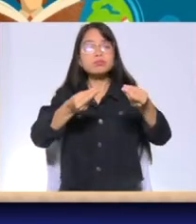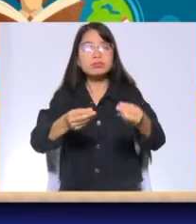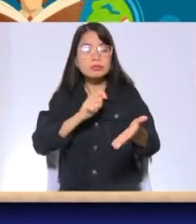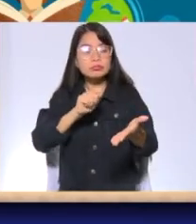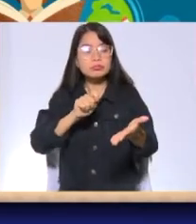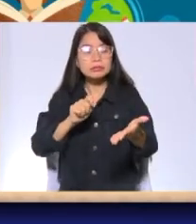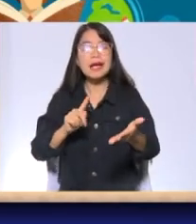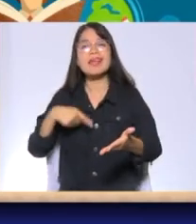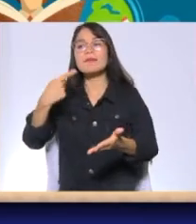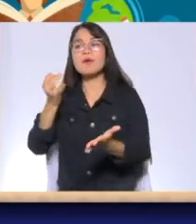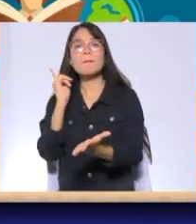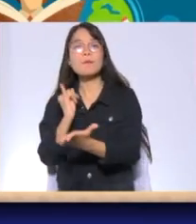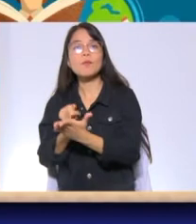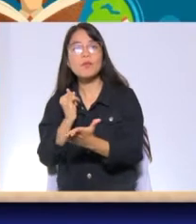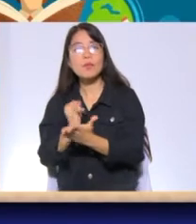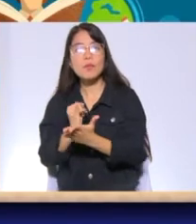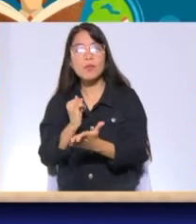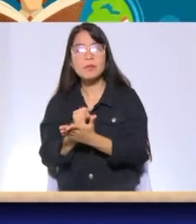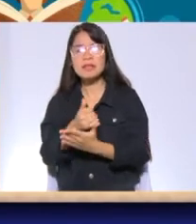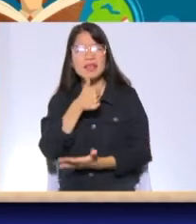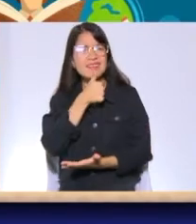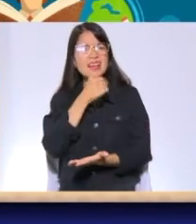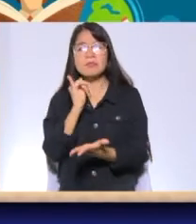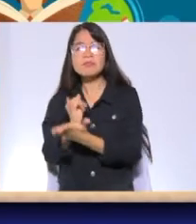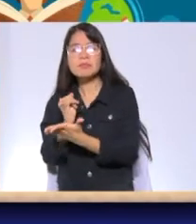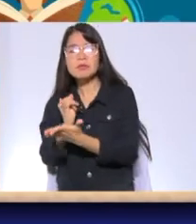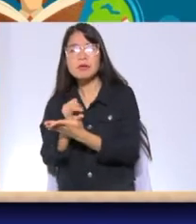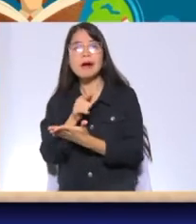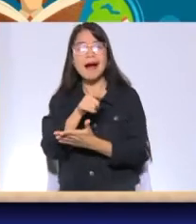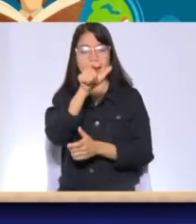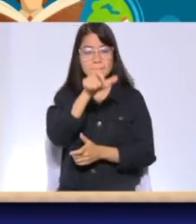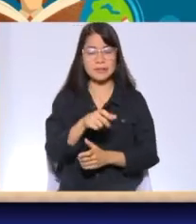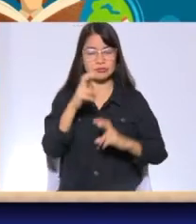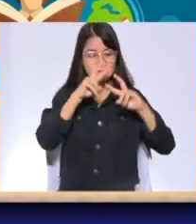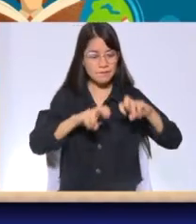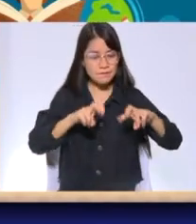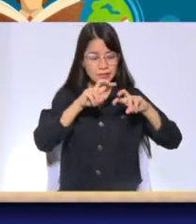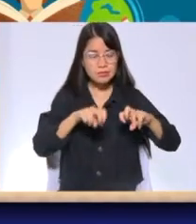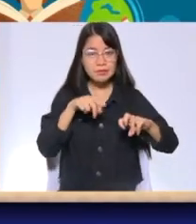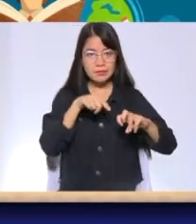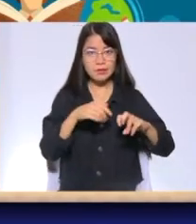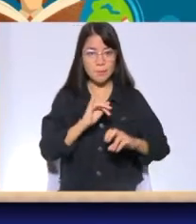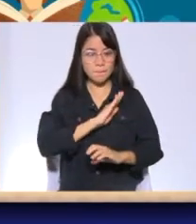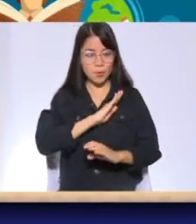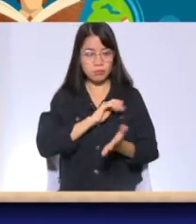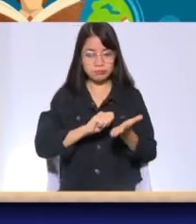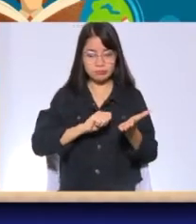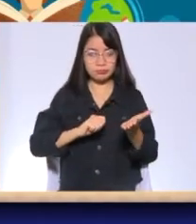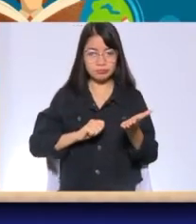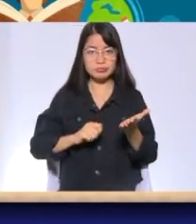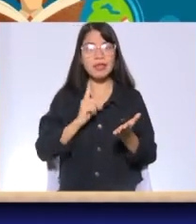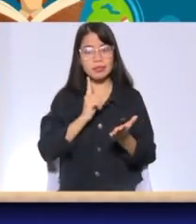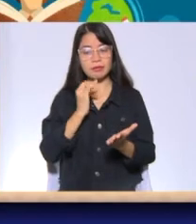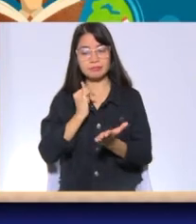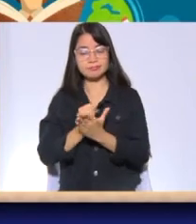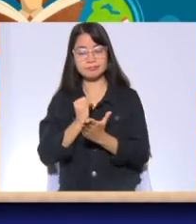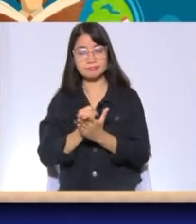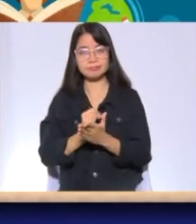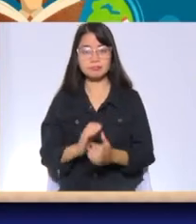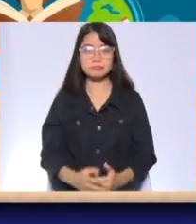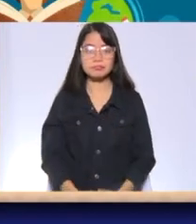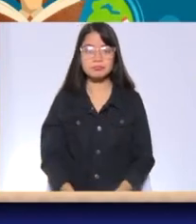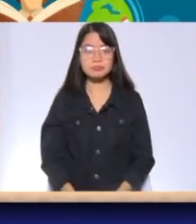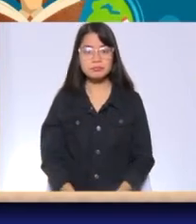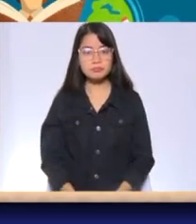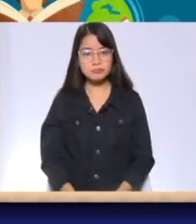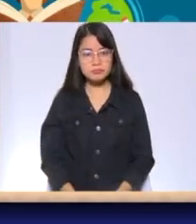comprobar. ¿Quién la comprueba? El investigador, el que está haciendo el proyecto. Universal, porque esos textos quedan allí para que